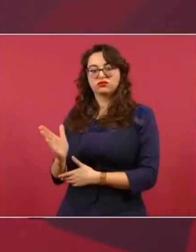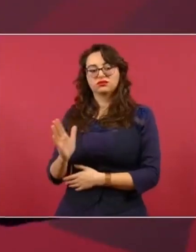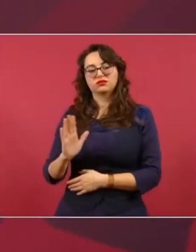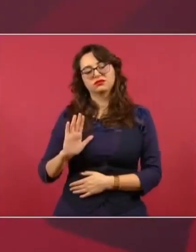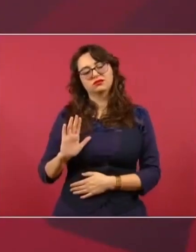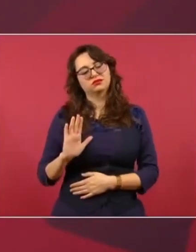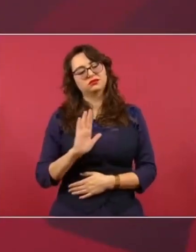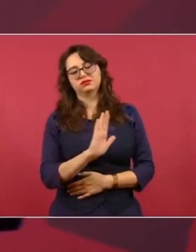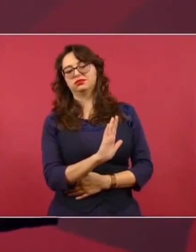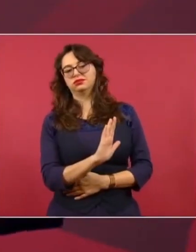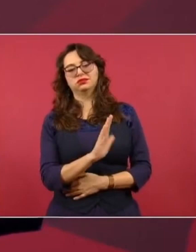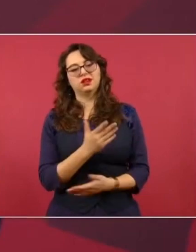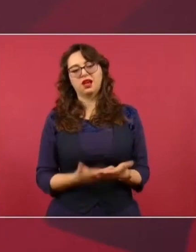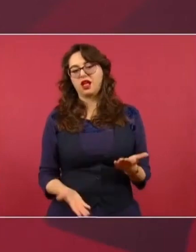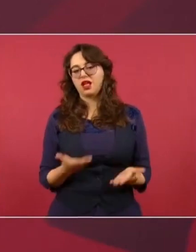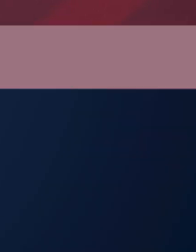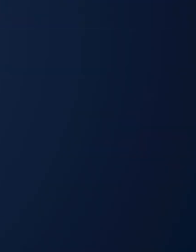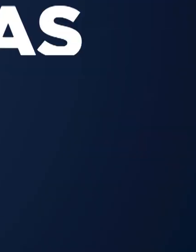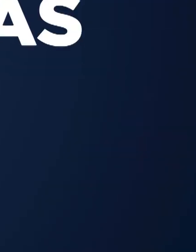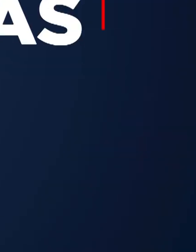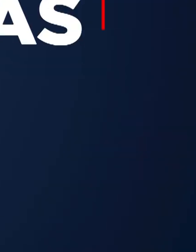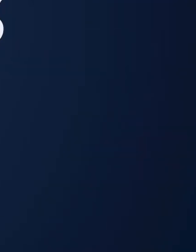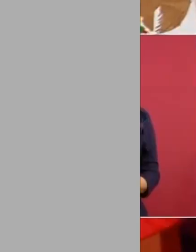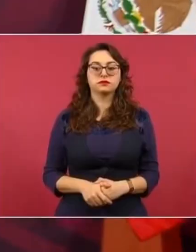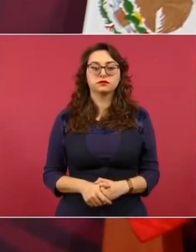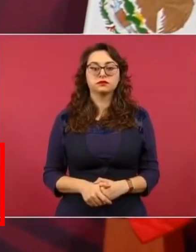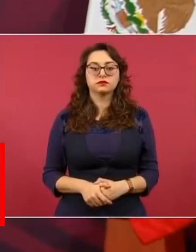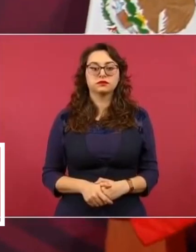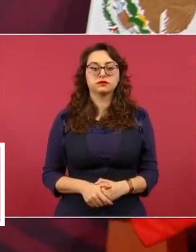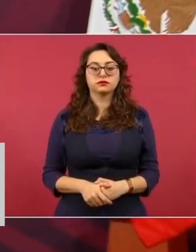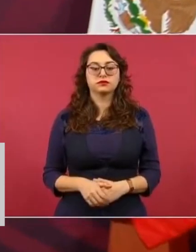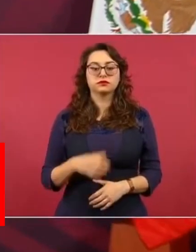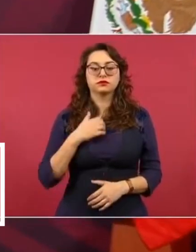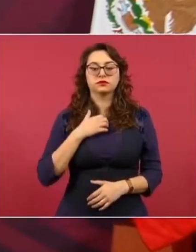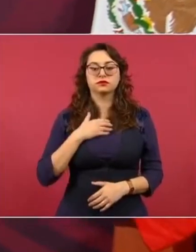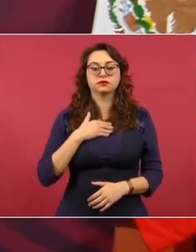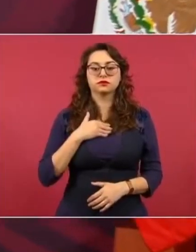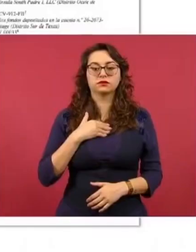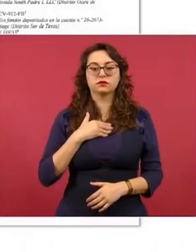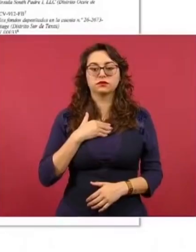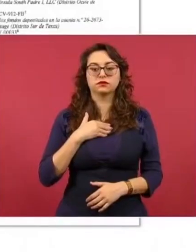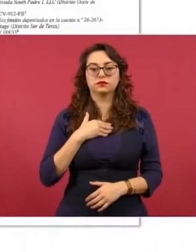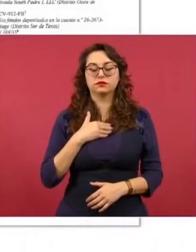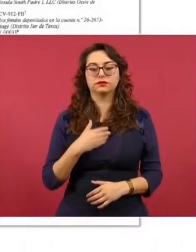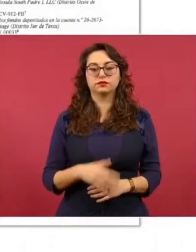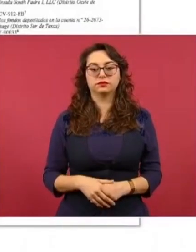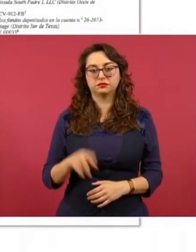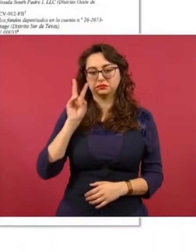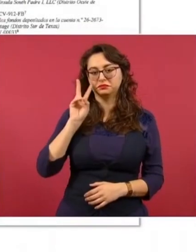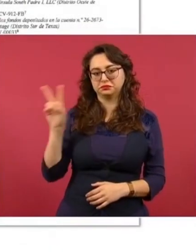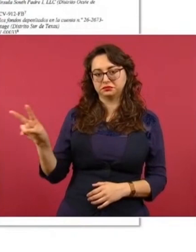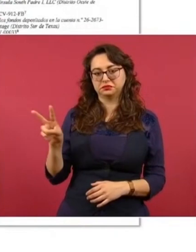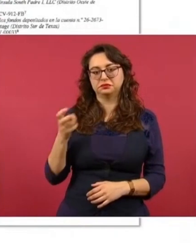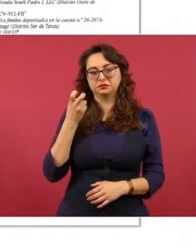12 de abril durante la conferencia de prensa mañanera. Hay un avalúo de que